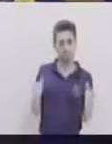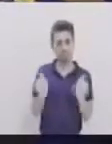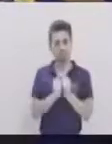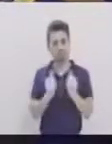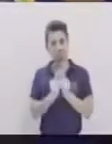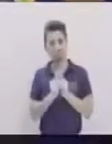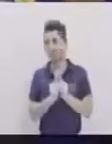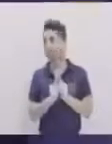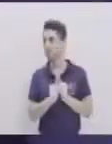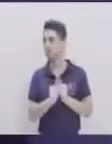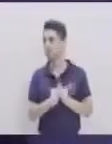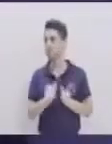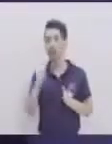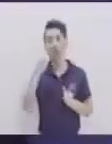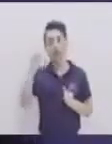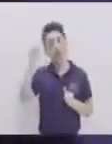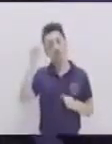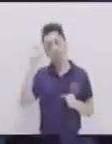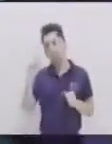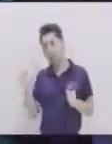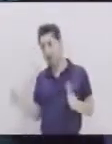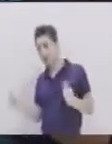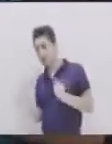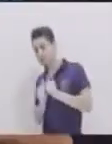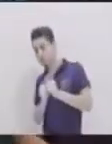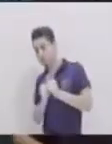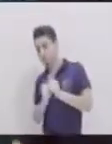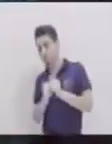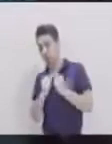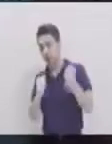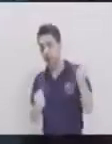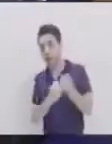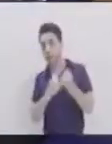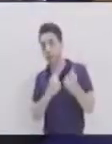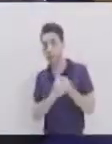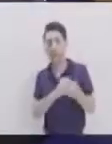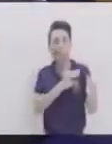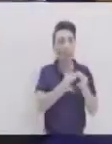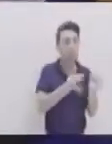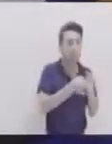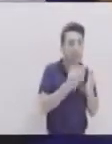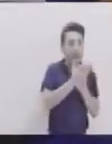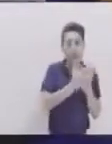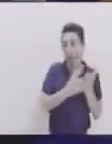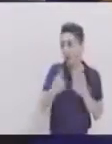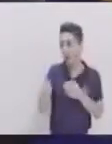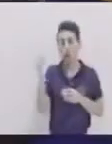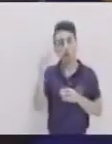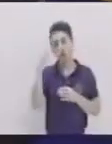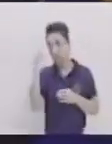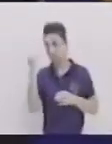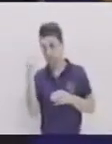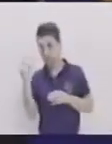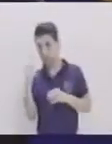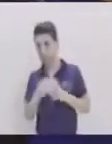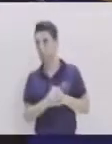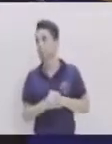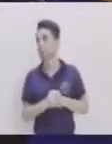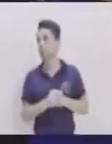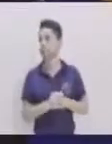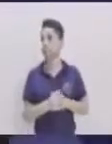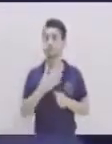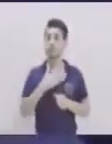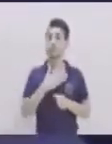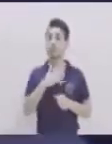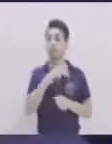participar con nosotros. Un adulto puede apoyar explicando cosas que tal vez ellos no puedan comprender tan